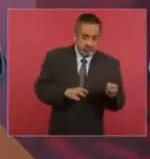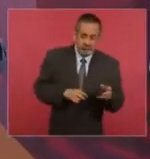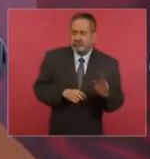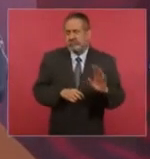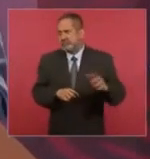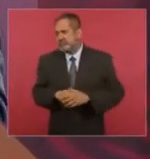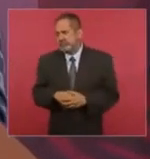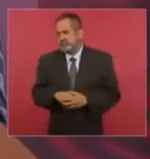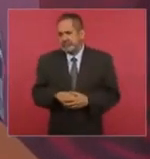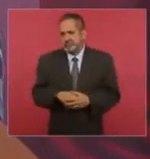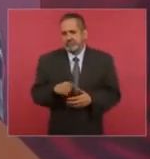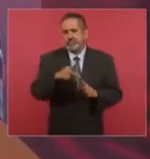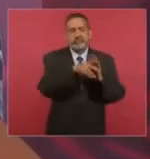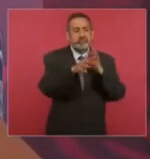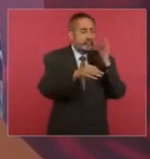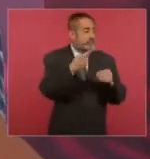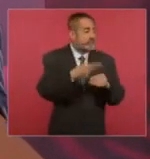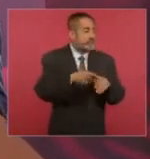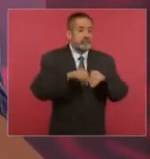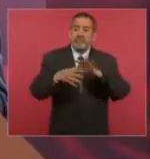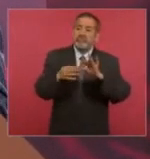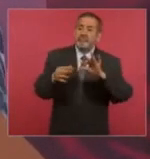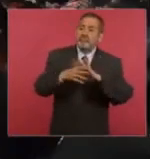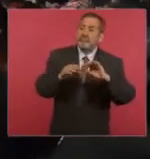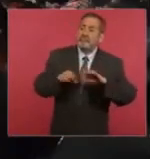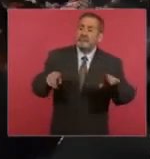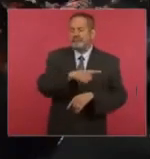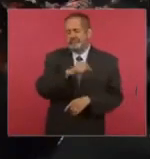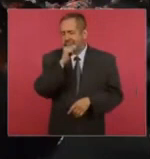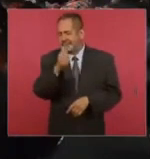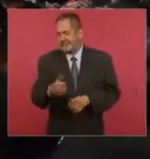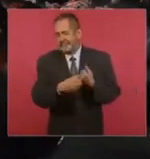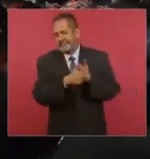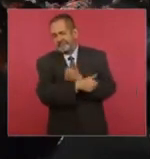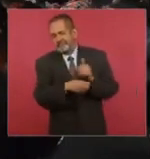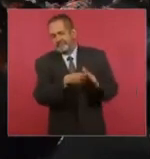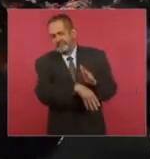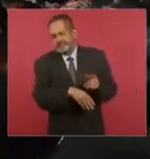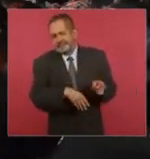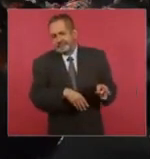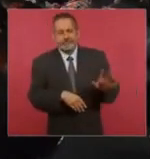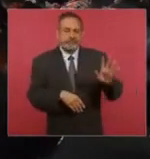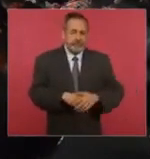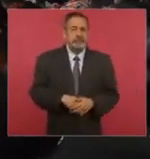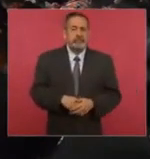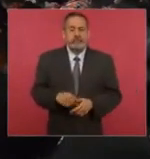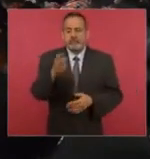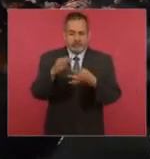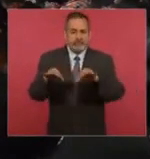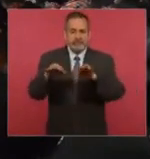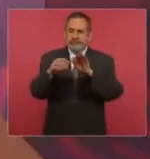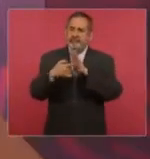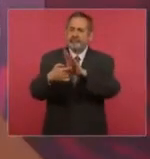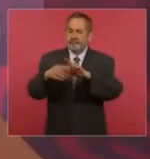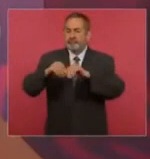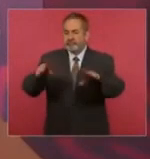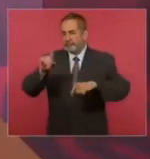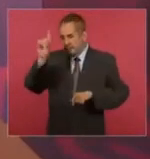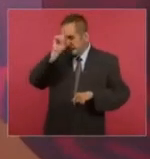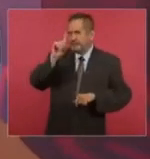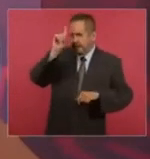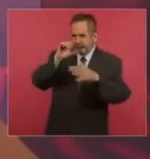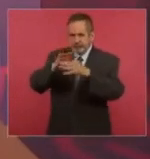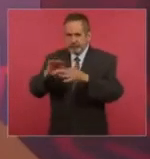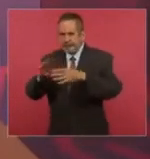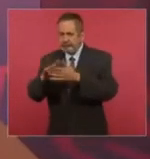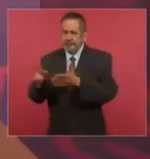o la prensa conservadora Entonces sí es importante informar orientar